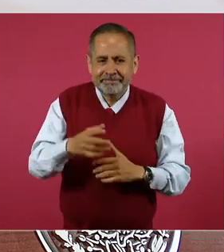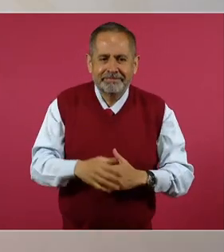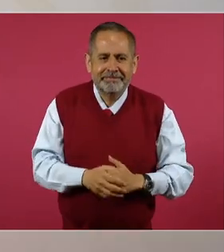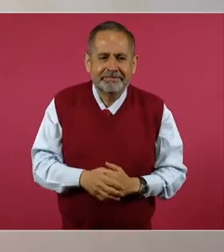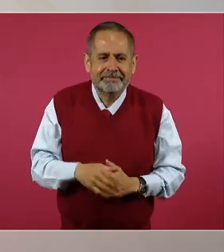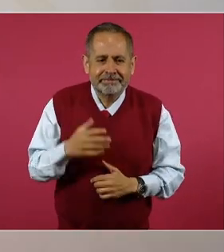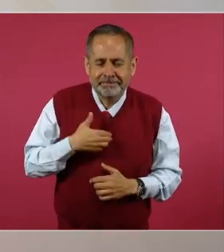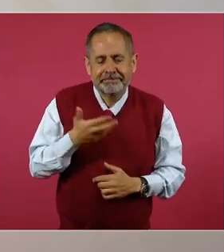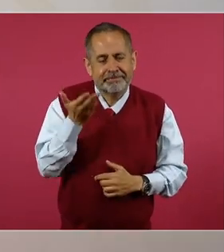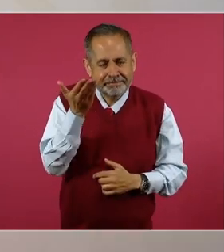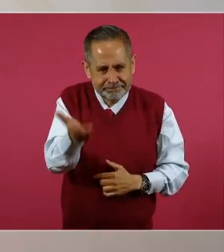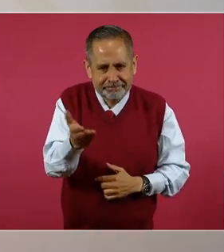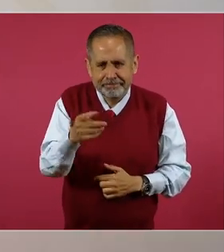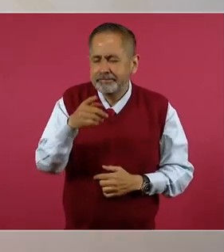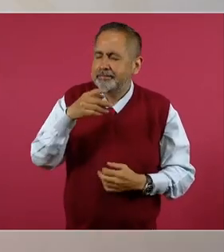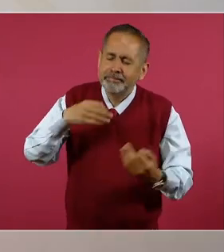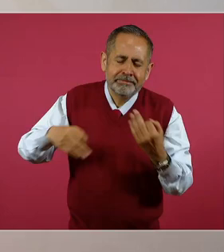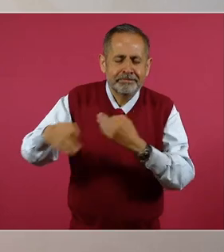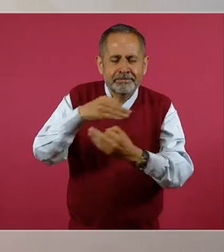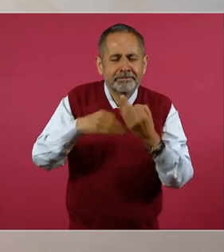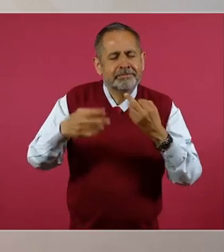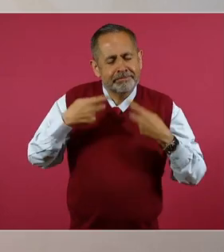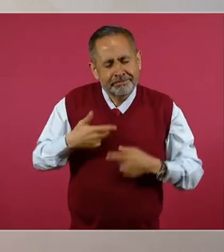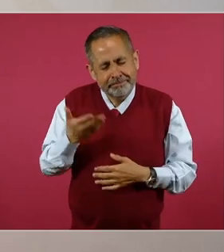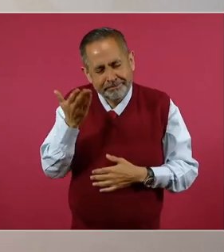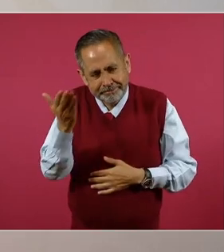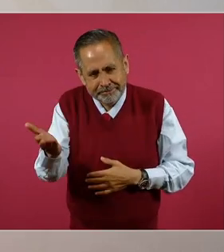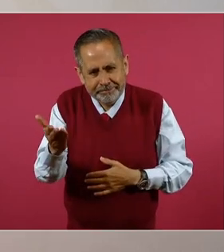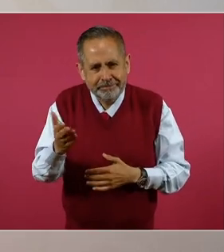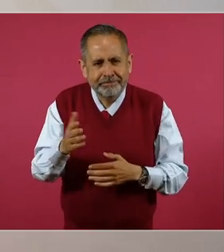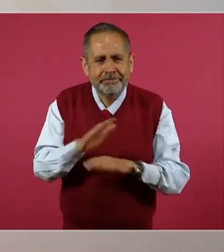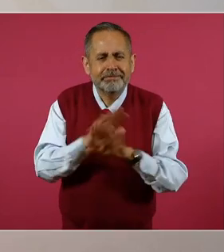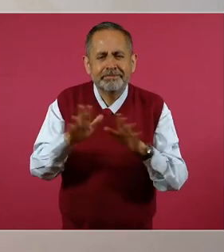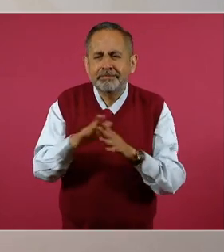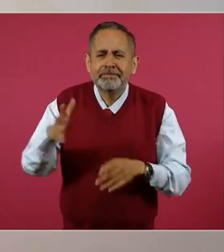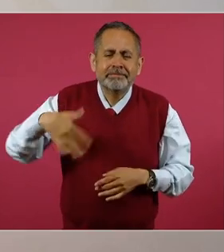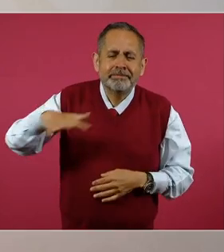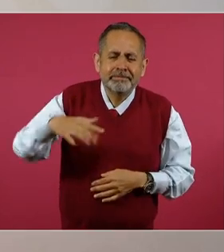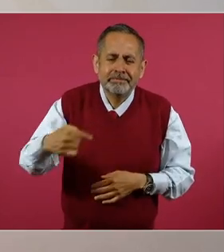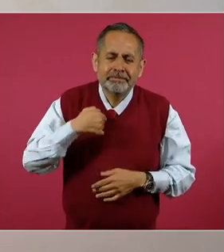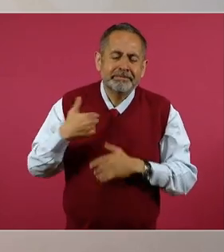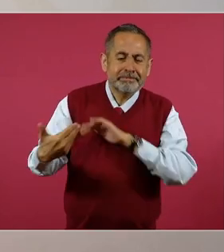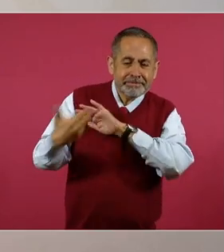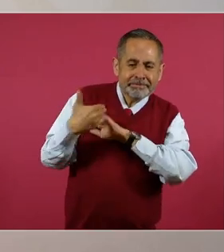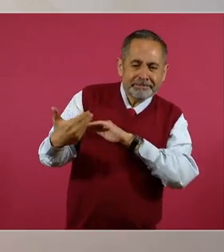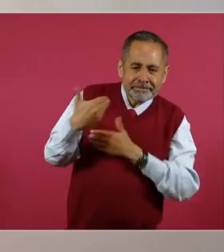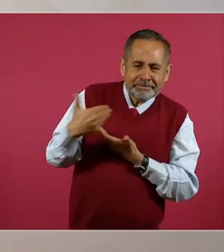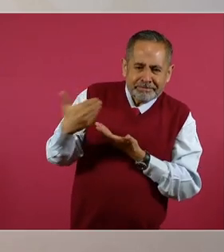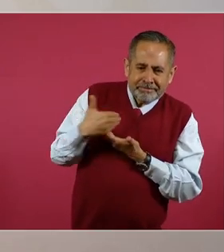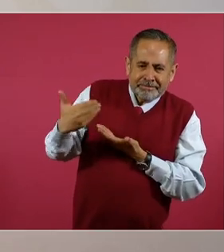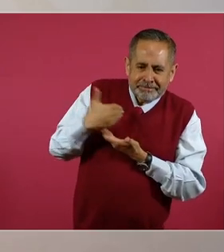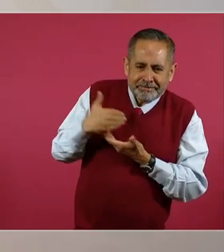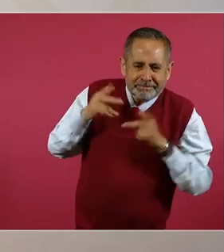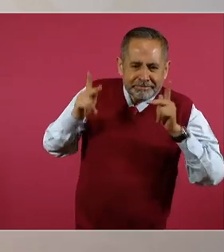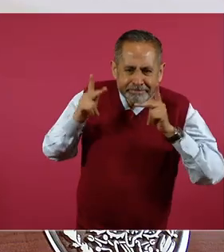les vuelvo a pedir a todos que ya no me busquen allá,